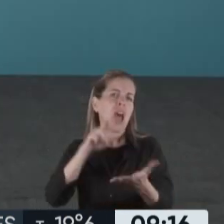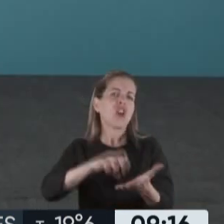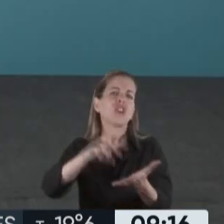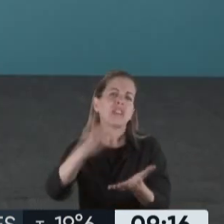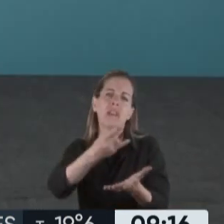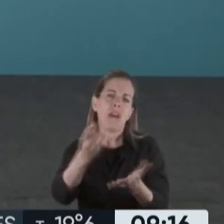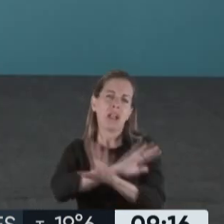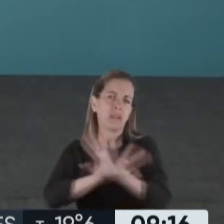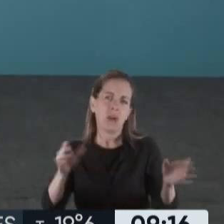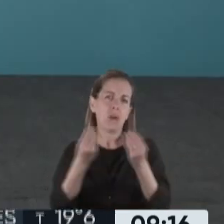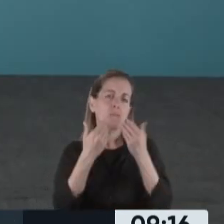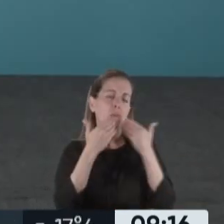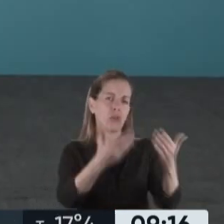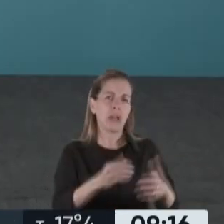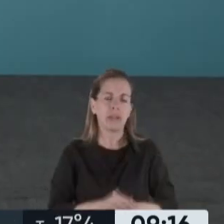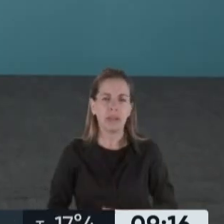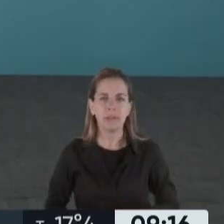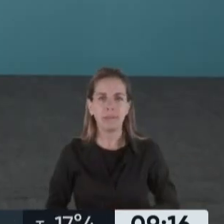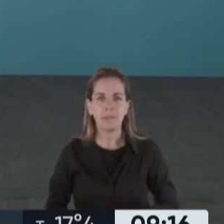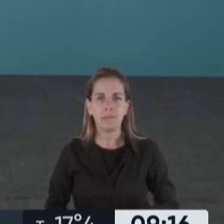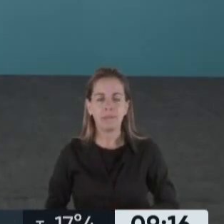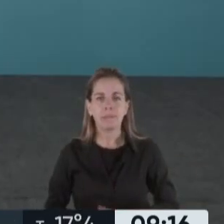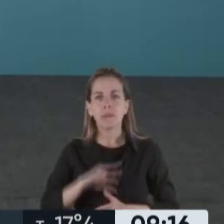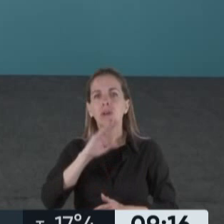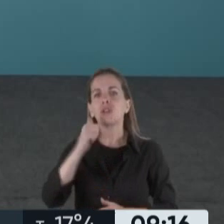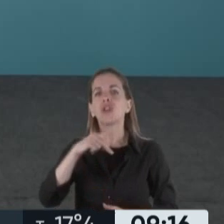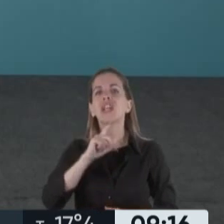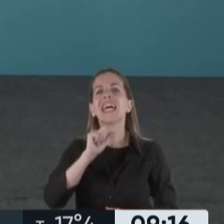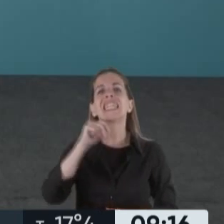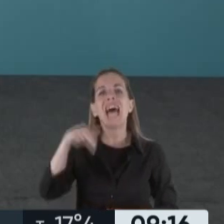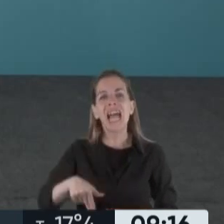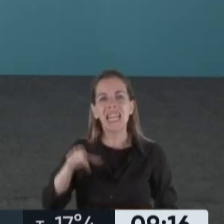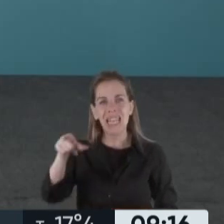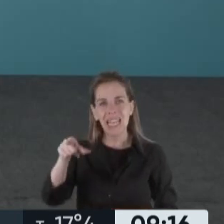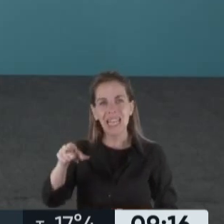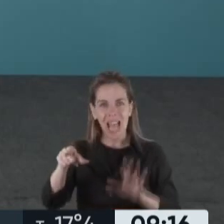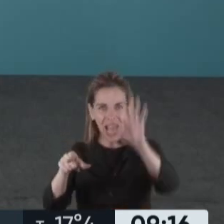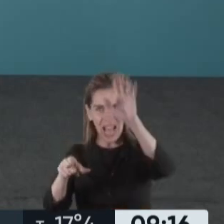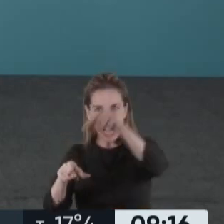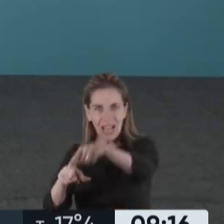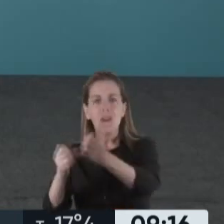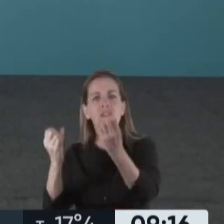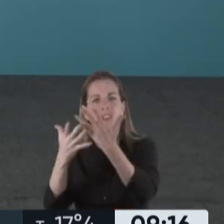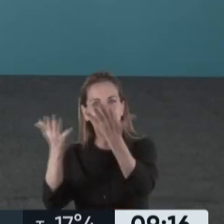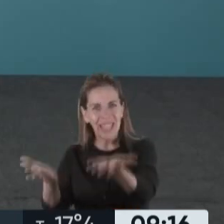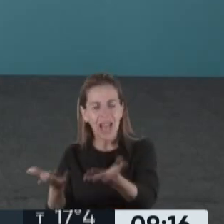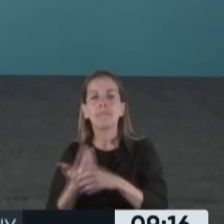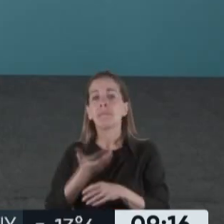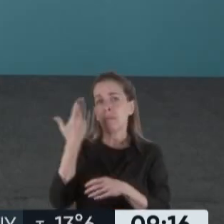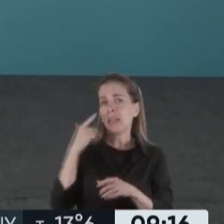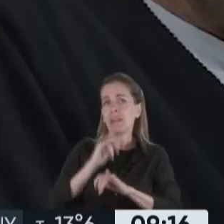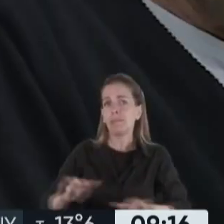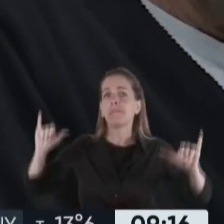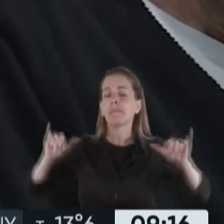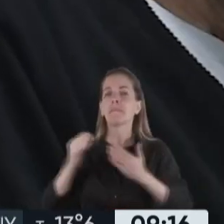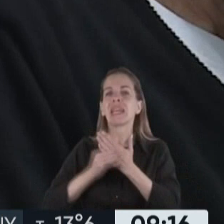habla de tantas cosas. Muchas gracias. Jonathan Eguier, del Destape. Acá, buenos días, Gabriela, ¿cómo estás? ¿Cómo le va, Ayer se dio a Jonathan? conocer que el ministro de